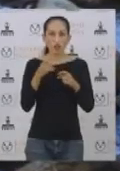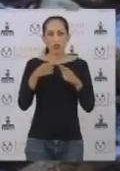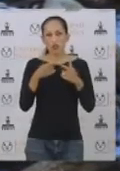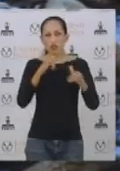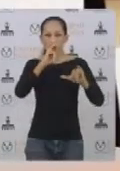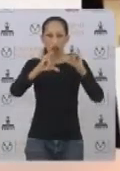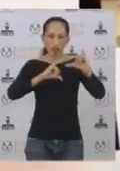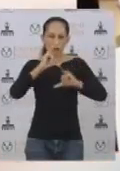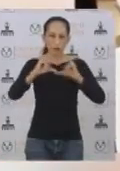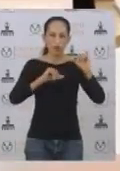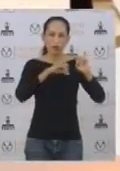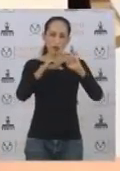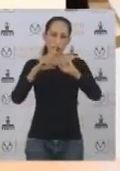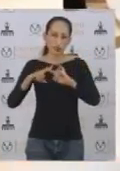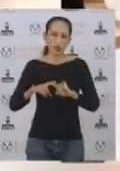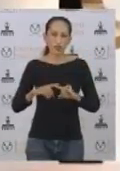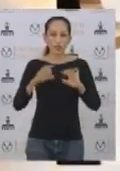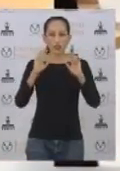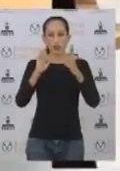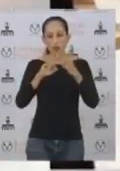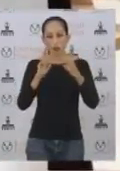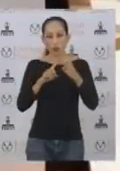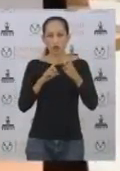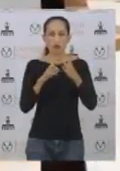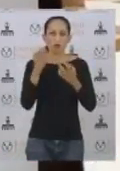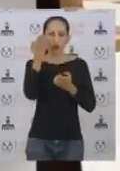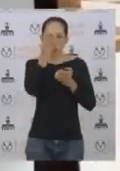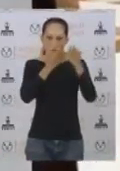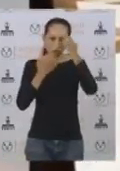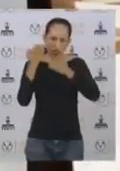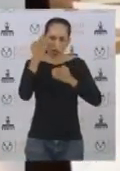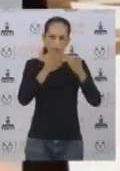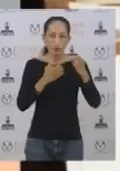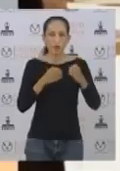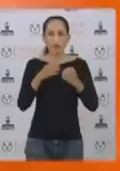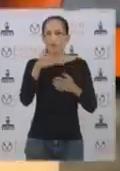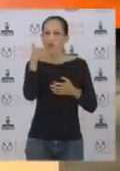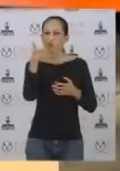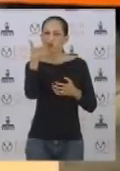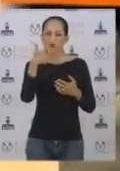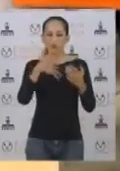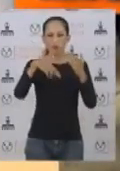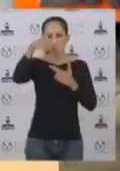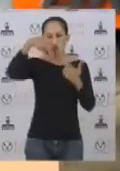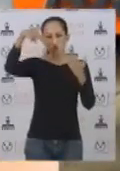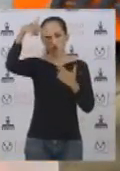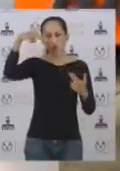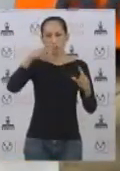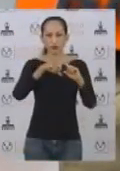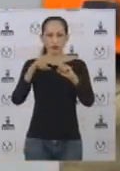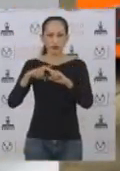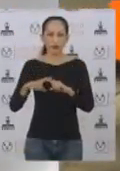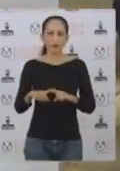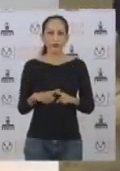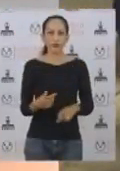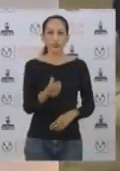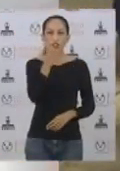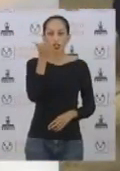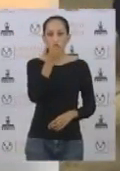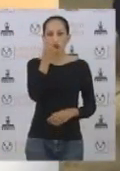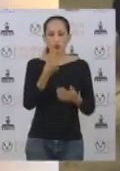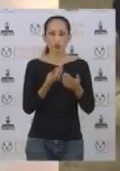de sustancias químicas en el ambiente y la otra es para evaluar y prevenir la contaminación ambiental. Alumnos de la Facultad de Comercio, Administración y Ciencias